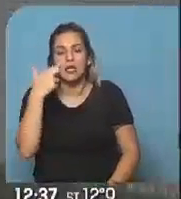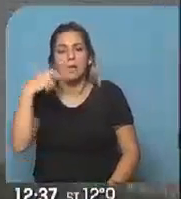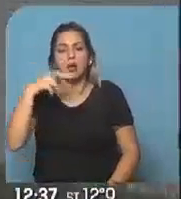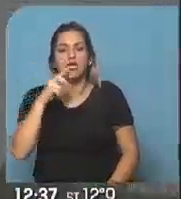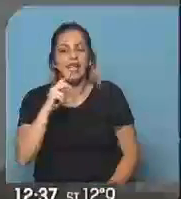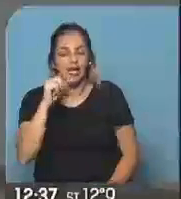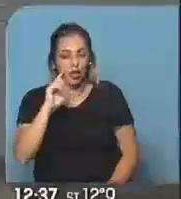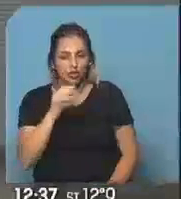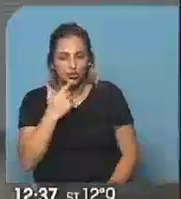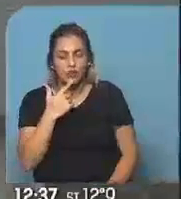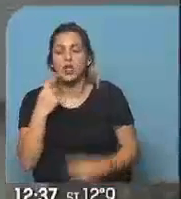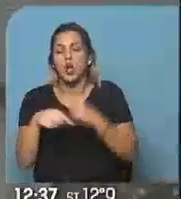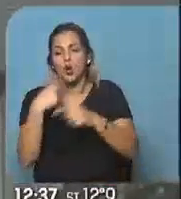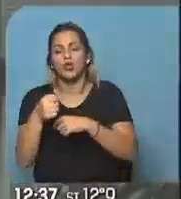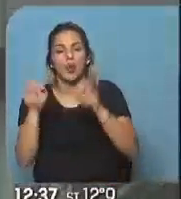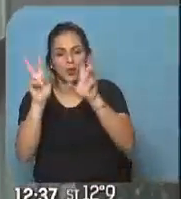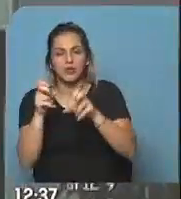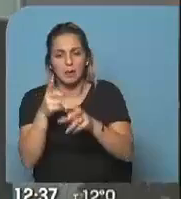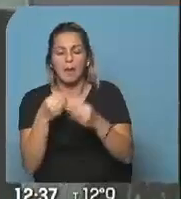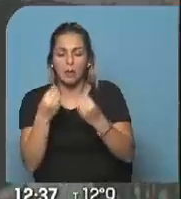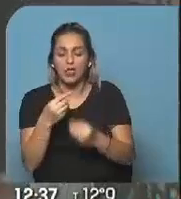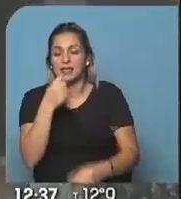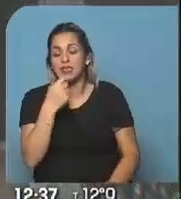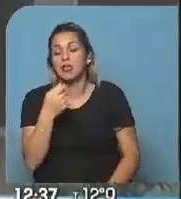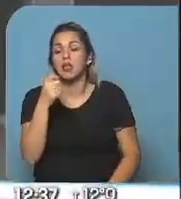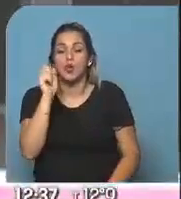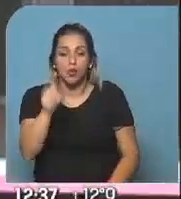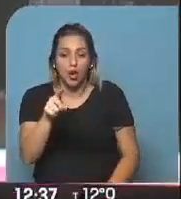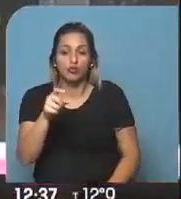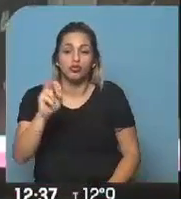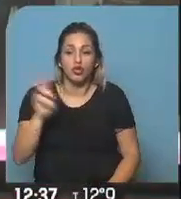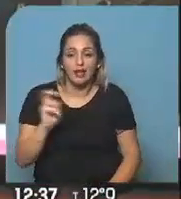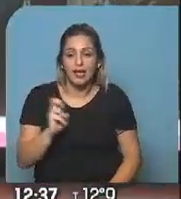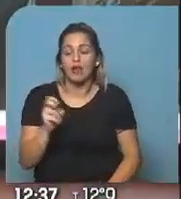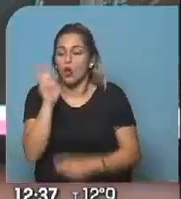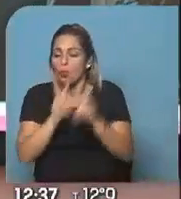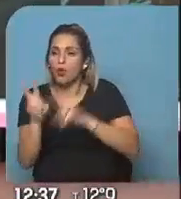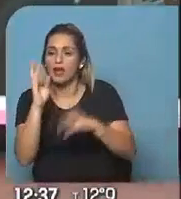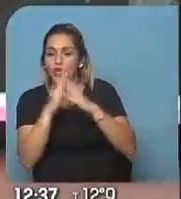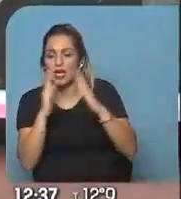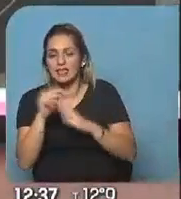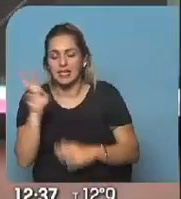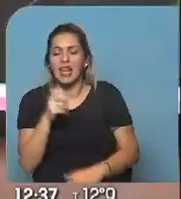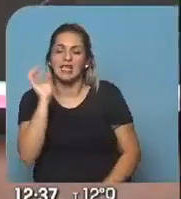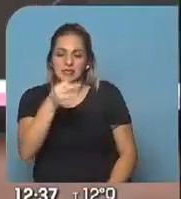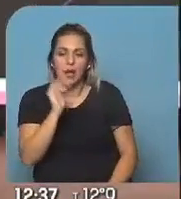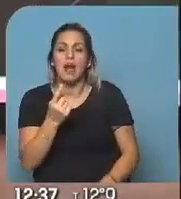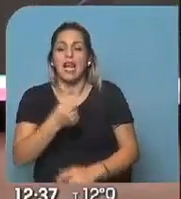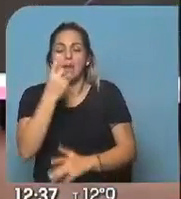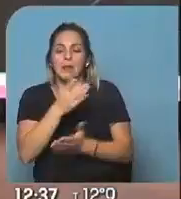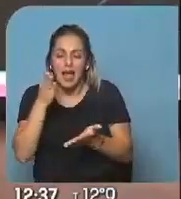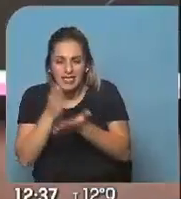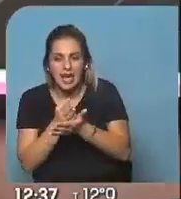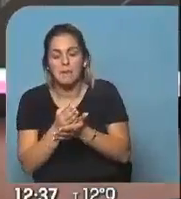Bueno, vamos a continuar con este tema, porque si ustedes son inquilinos o están buscando una casa para alquilar, saben que la primera etapa, cuando se firma el